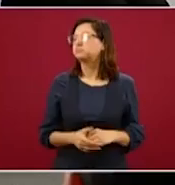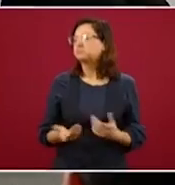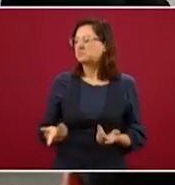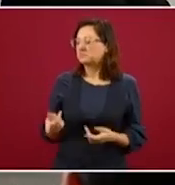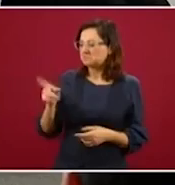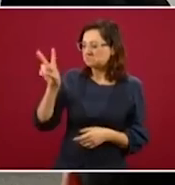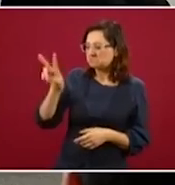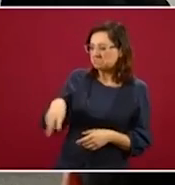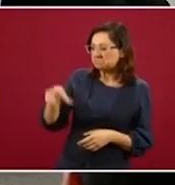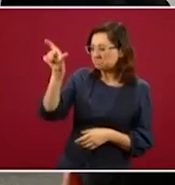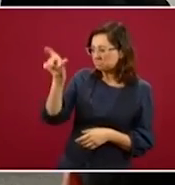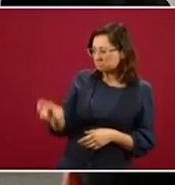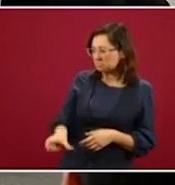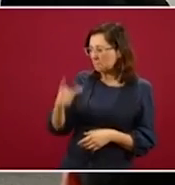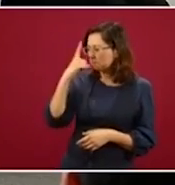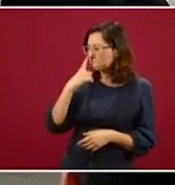crédito.